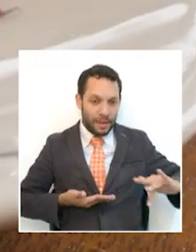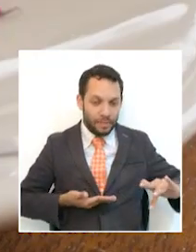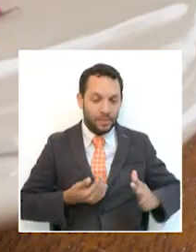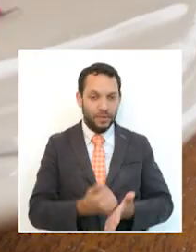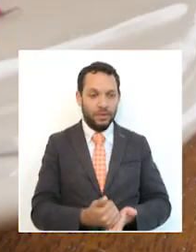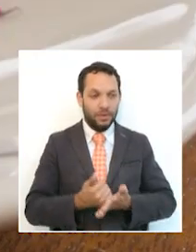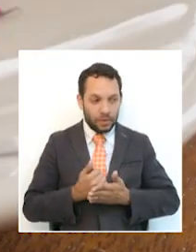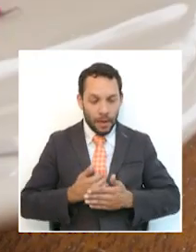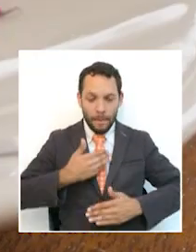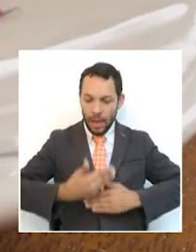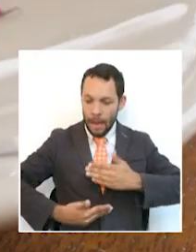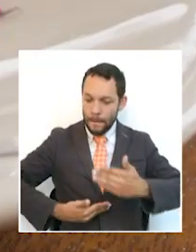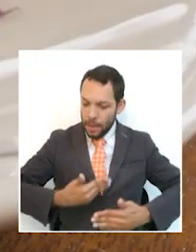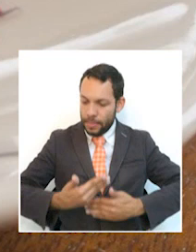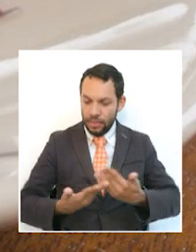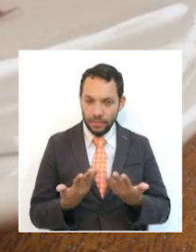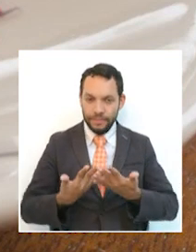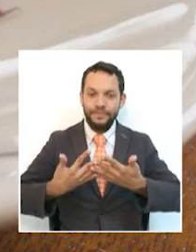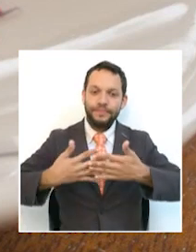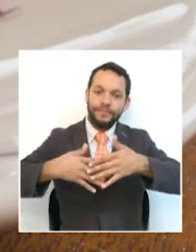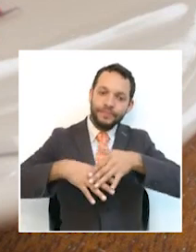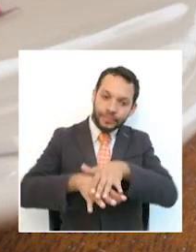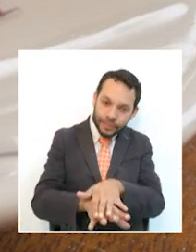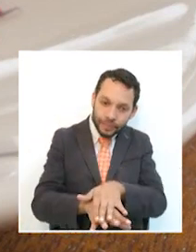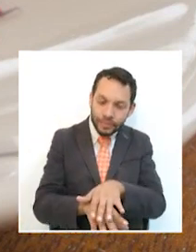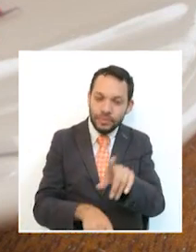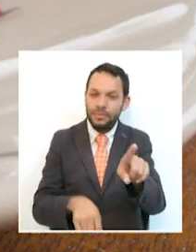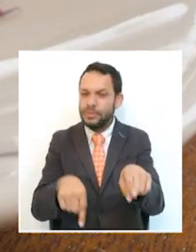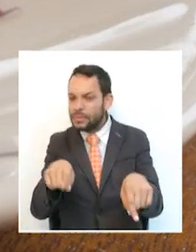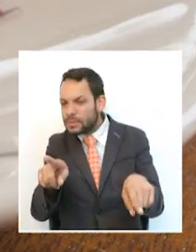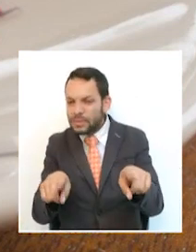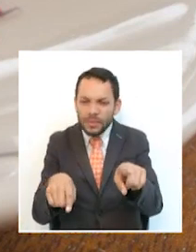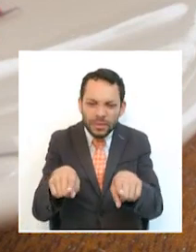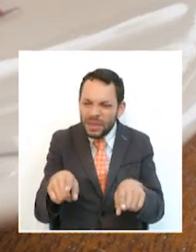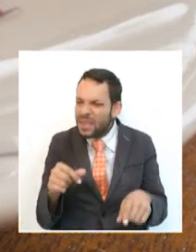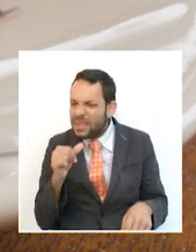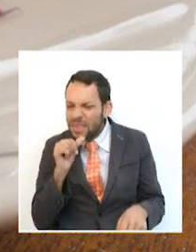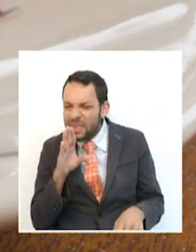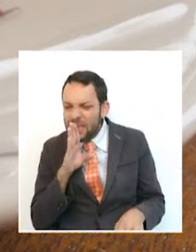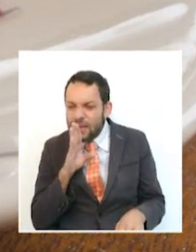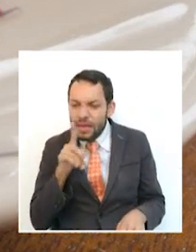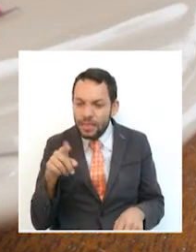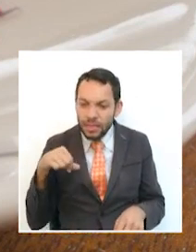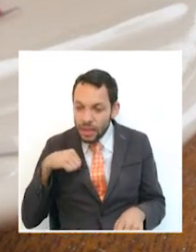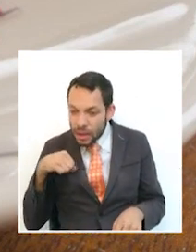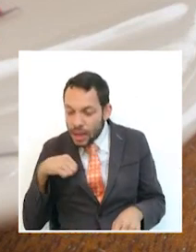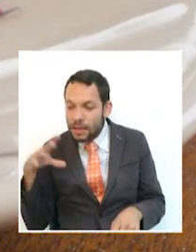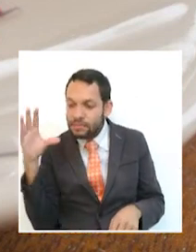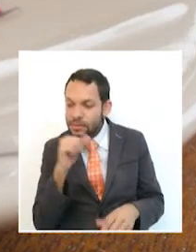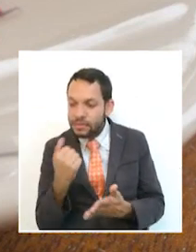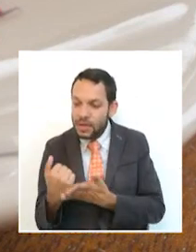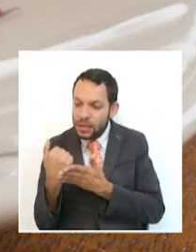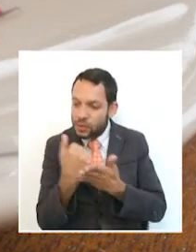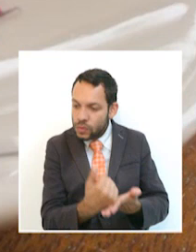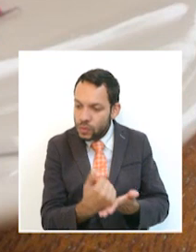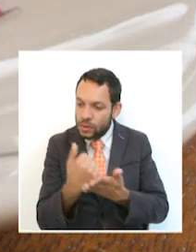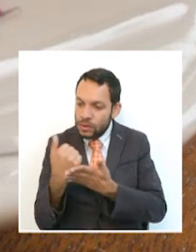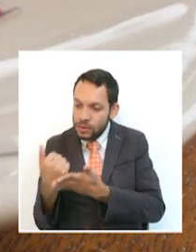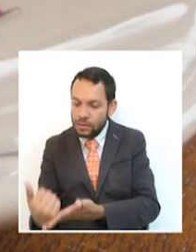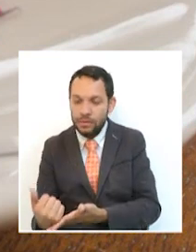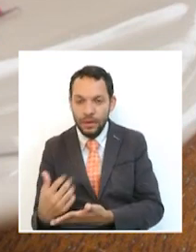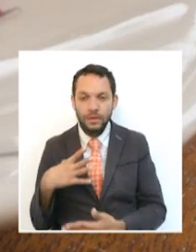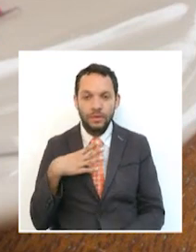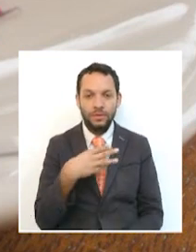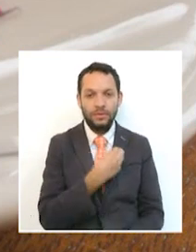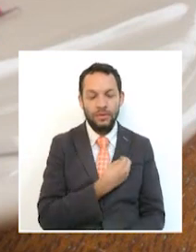concatenado por eso dice alguien tiene lo que usted busca alguien busca lo que usted tiene es importante cuando ya tenemos sabiduría